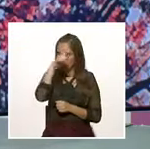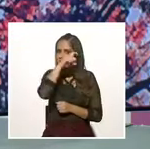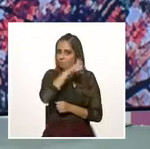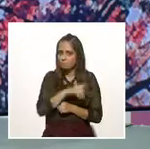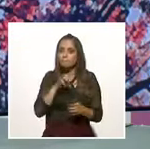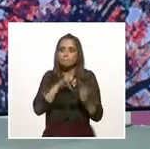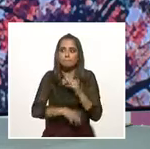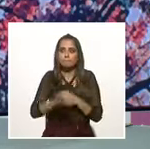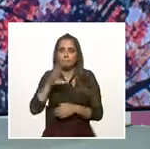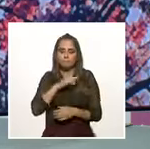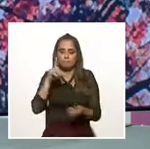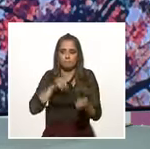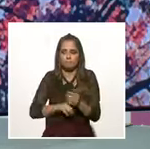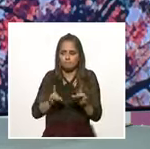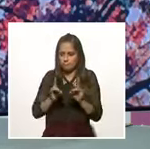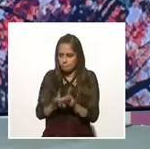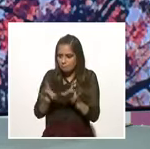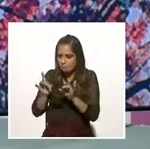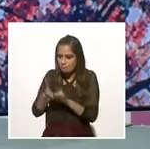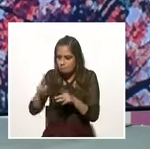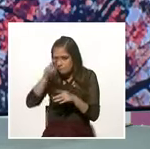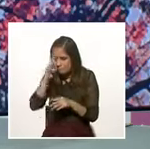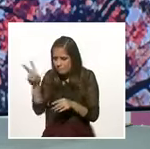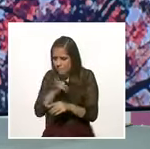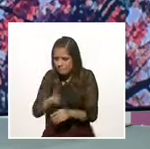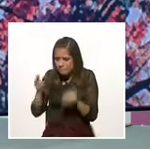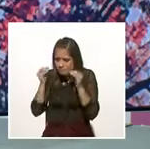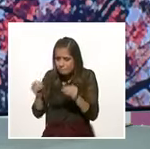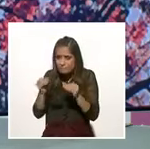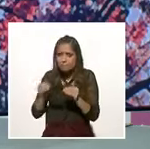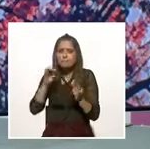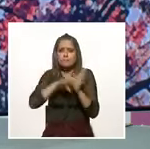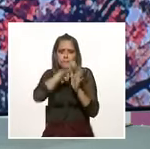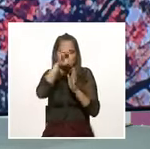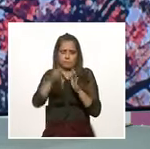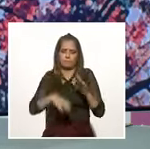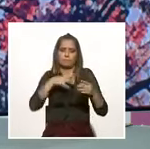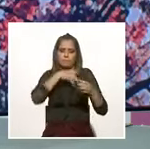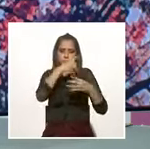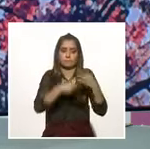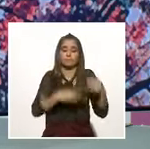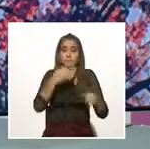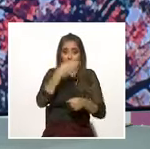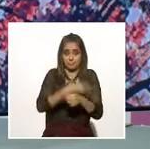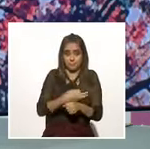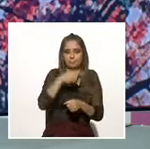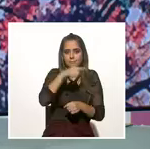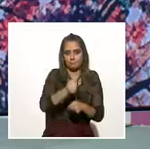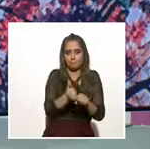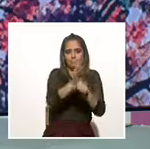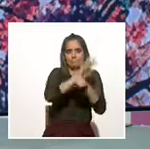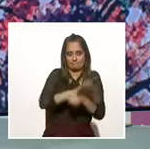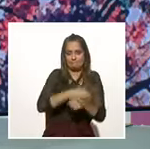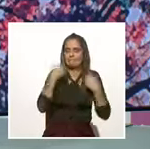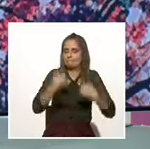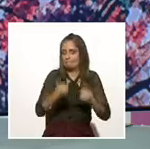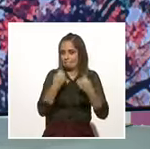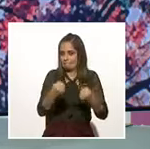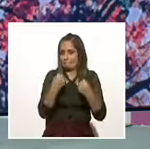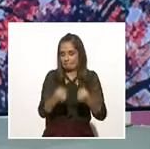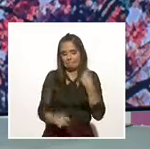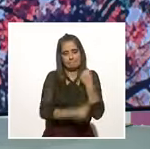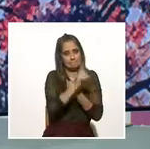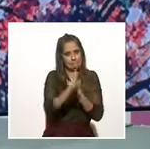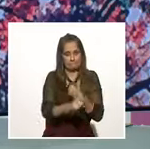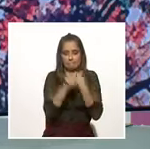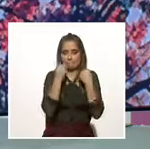extrema, que a mí me gusta dimensionar los tipos de vulnerabilidad. Ahorita estamos ante una vulnerabilidad radical. ¿Por qué radical?